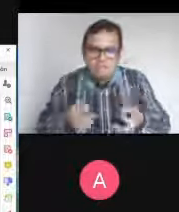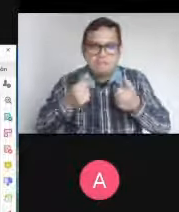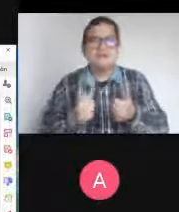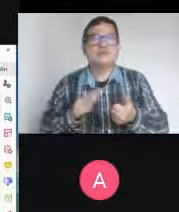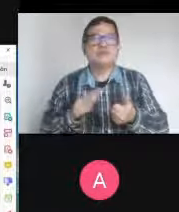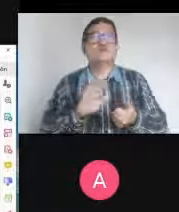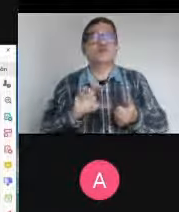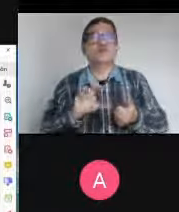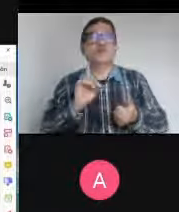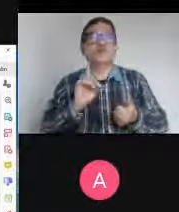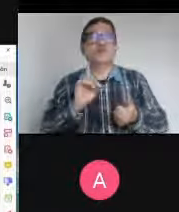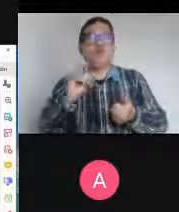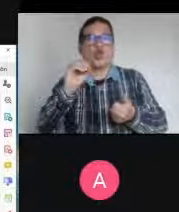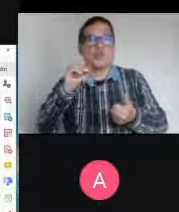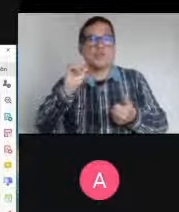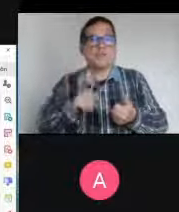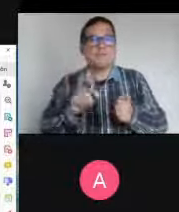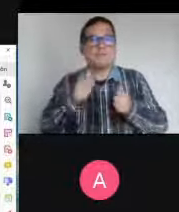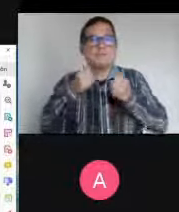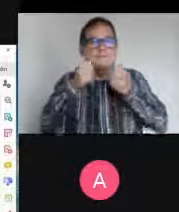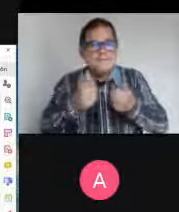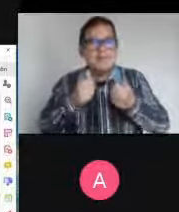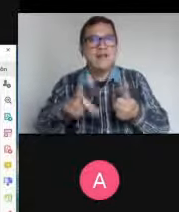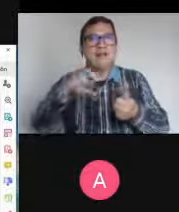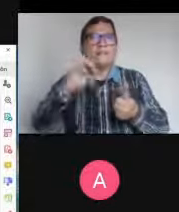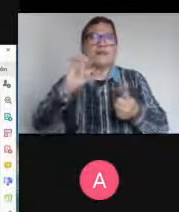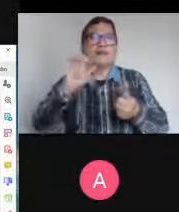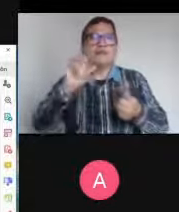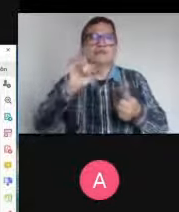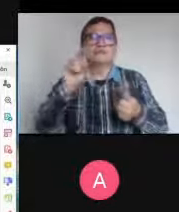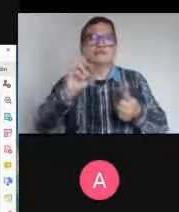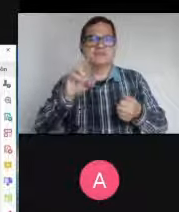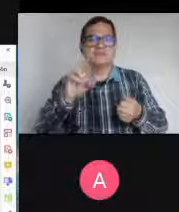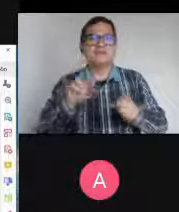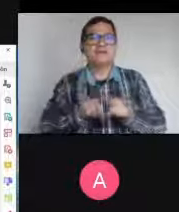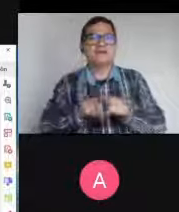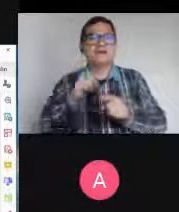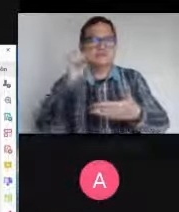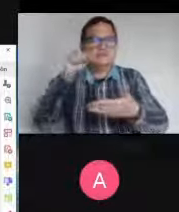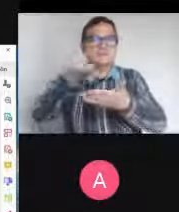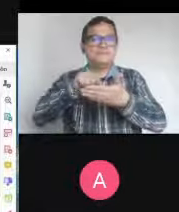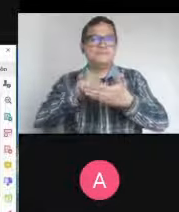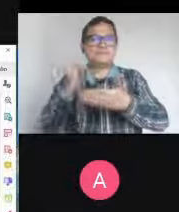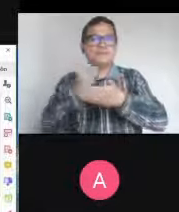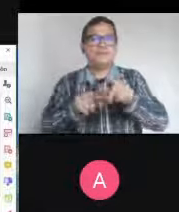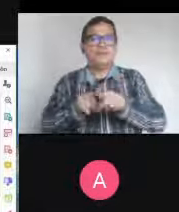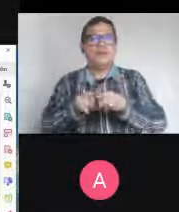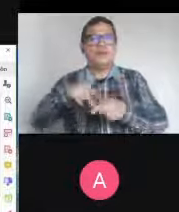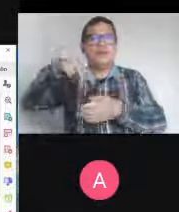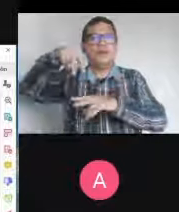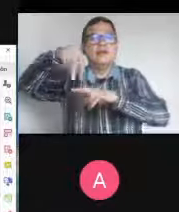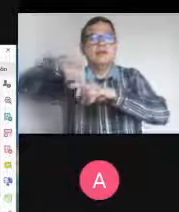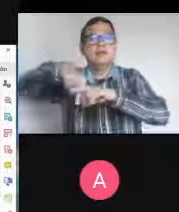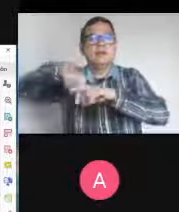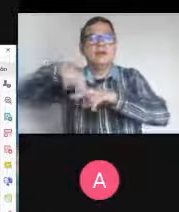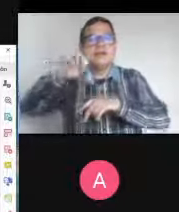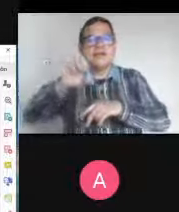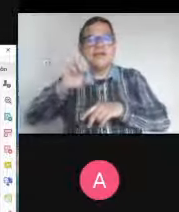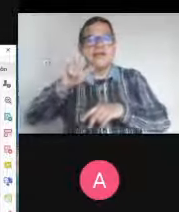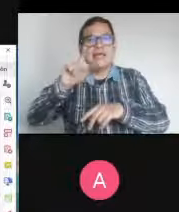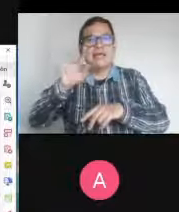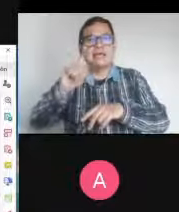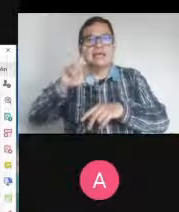que en la parte central estamos viendo la imagen de un capacitor electrolítico. En este caso, este